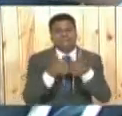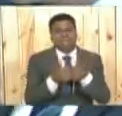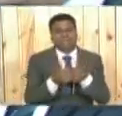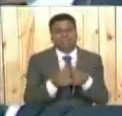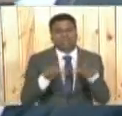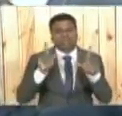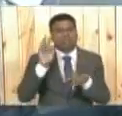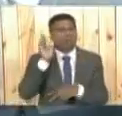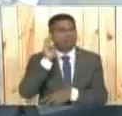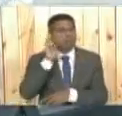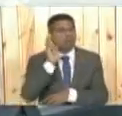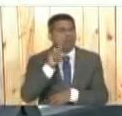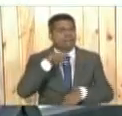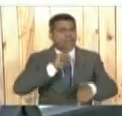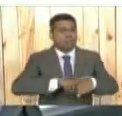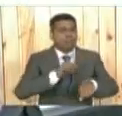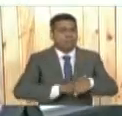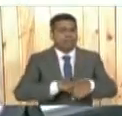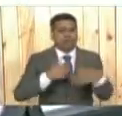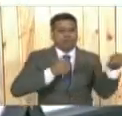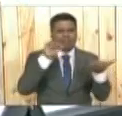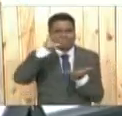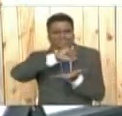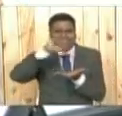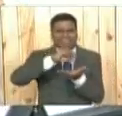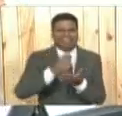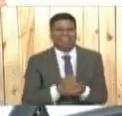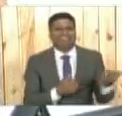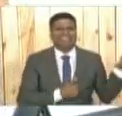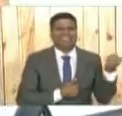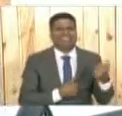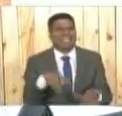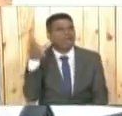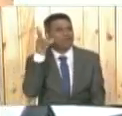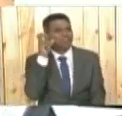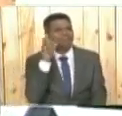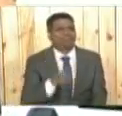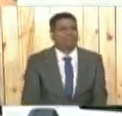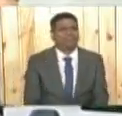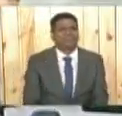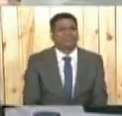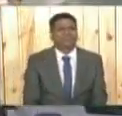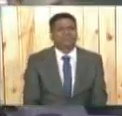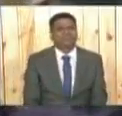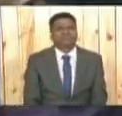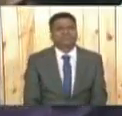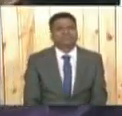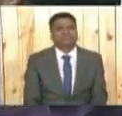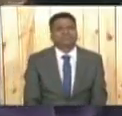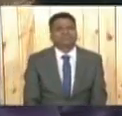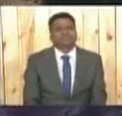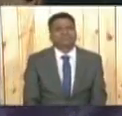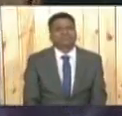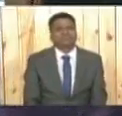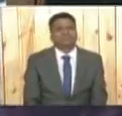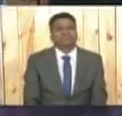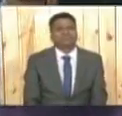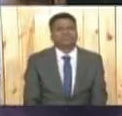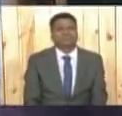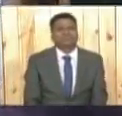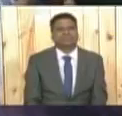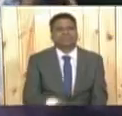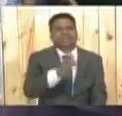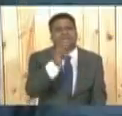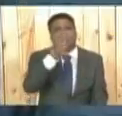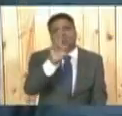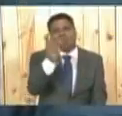programa La Hora de la Salsa por Radio Miraflores. ¿Ah? Escuchemos al jefe de Estado. Eugenio Jesús Pérez Salcedo, conocido como